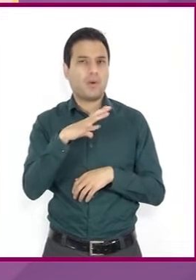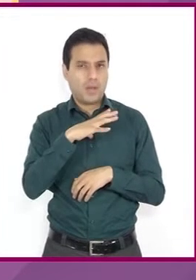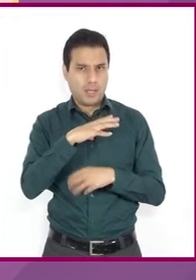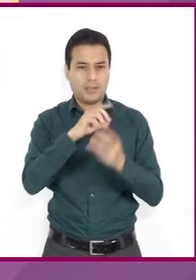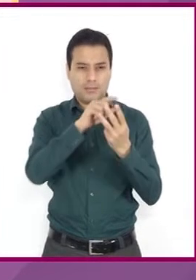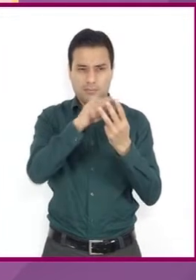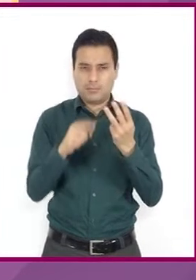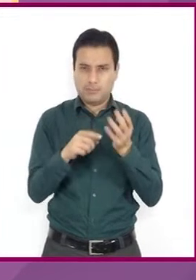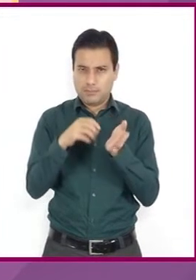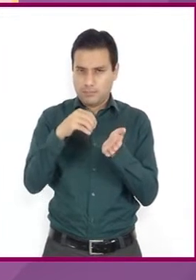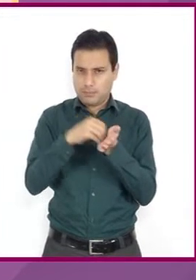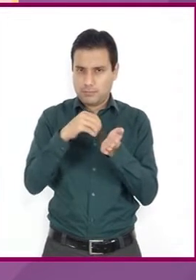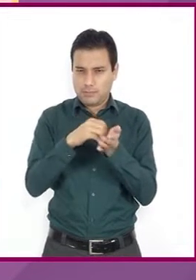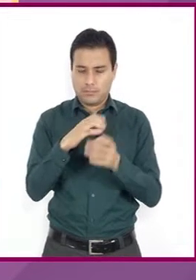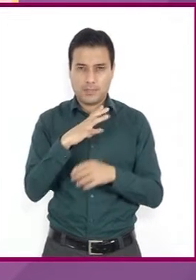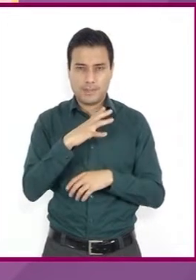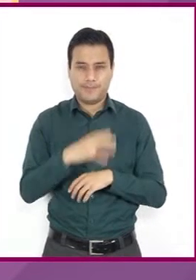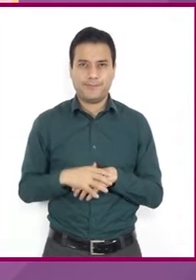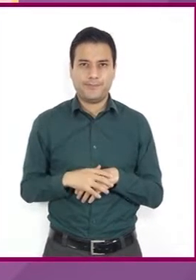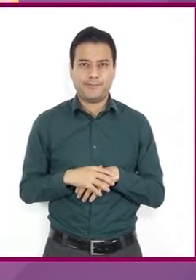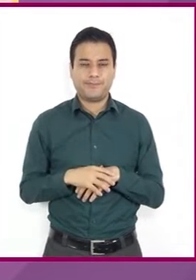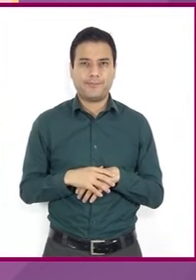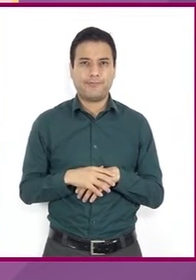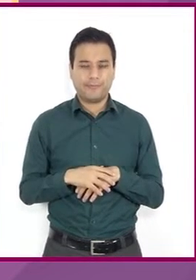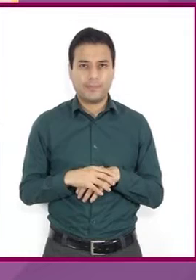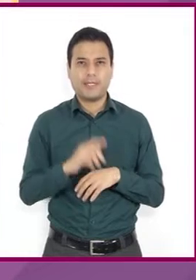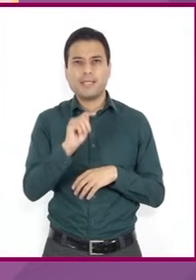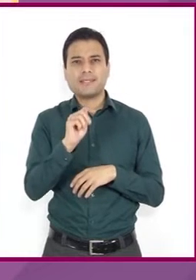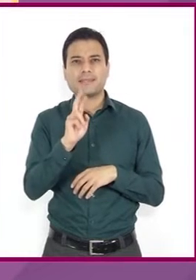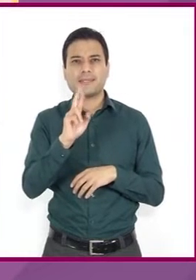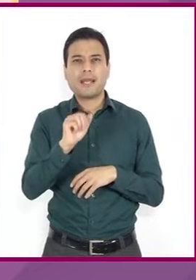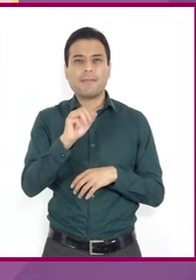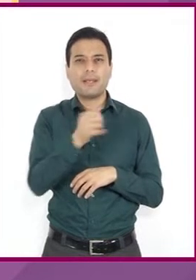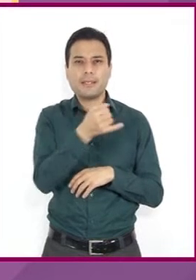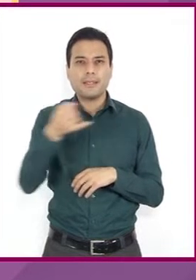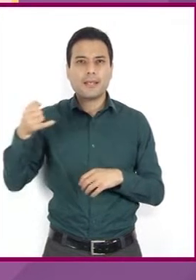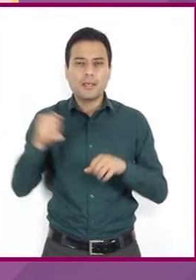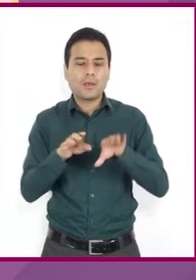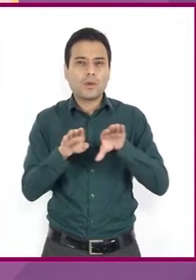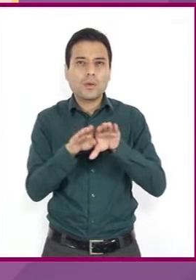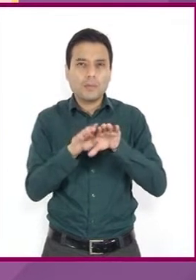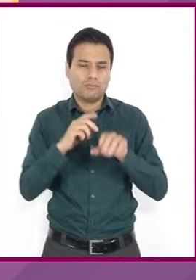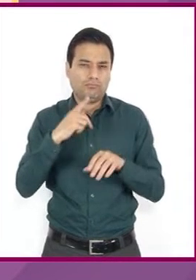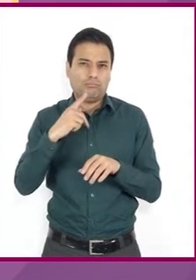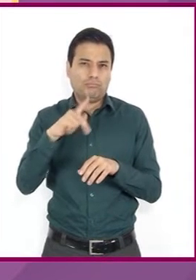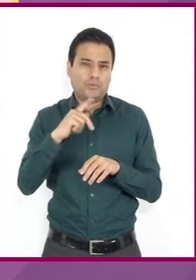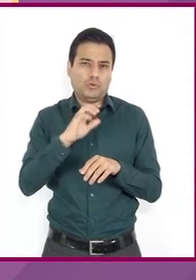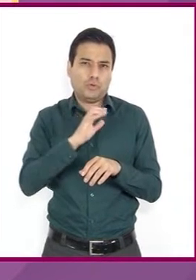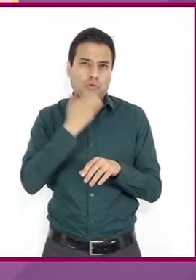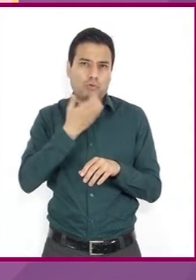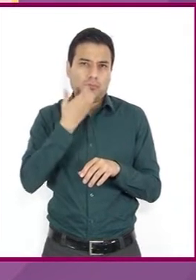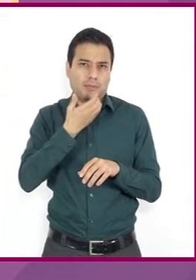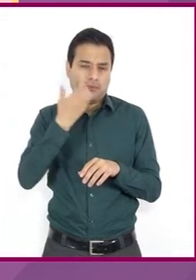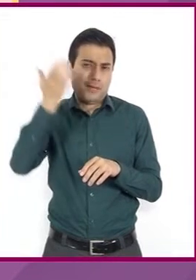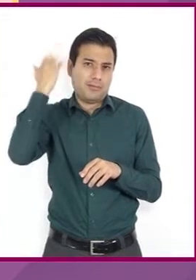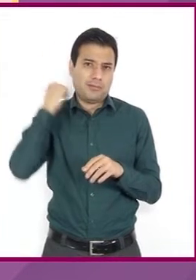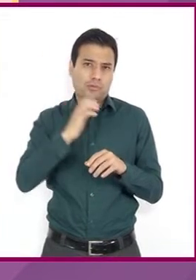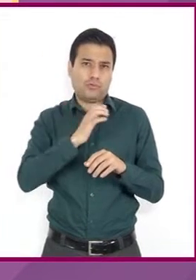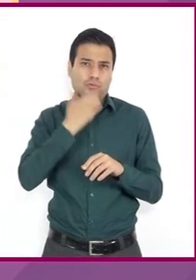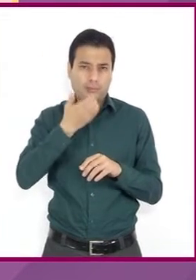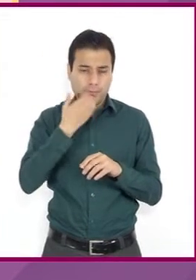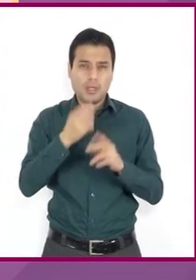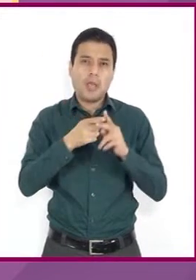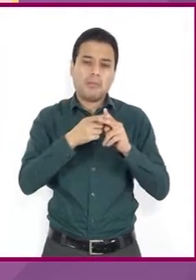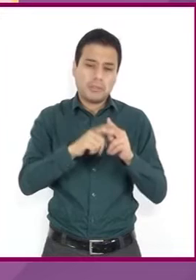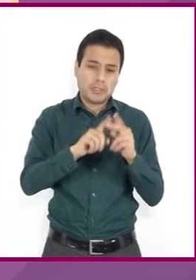una trama. La presentación en la trama lineal es una estructura tradicional. Una cosa va llevando a la